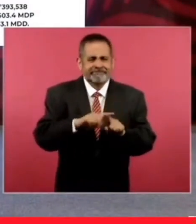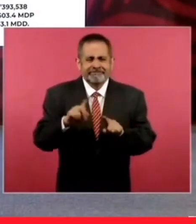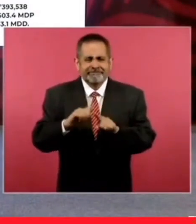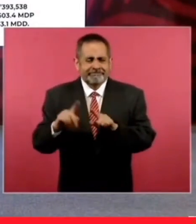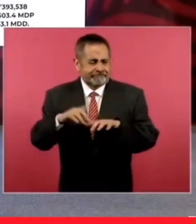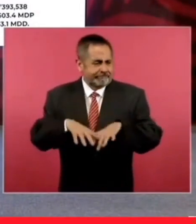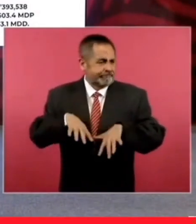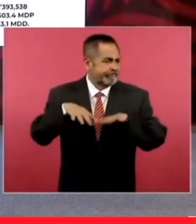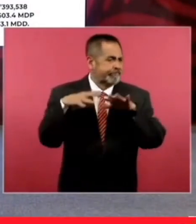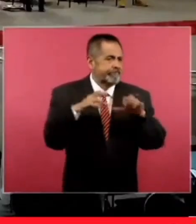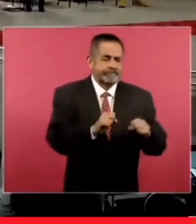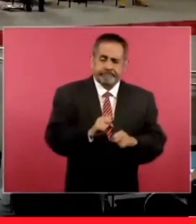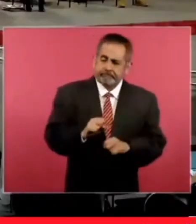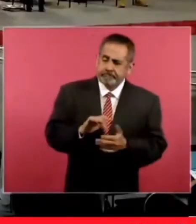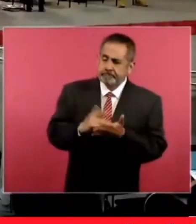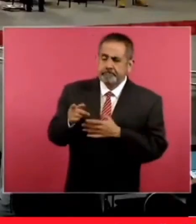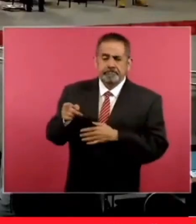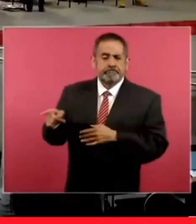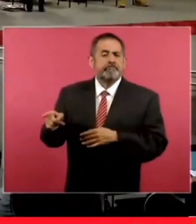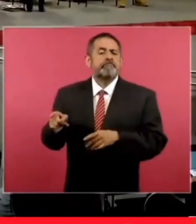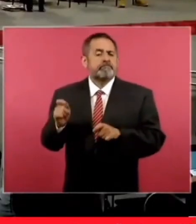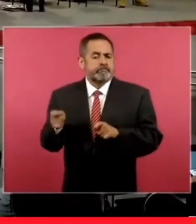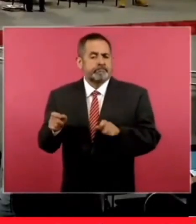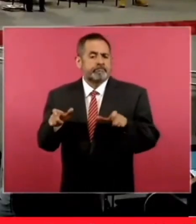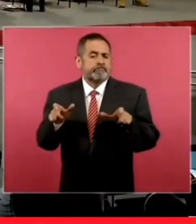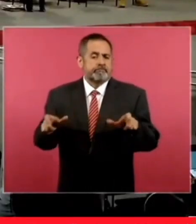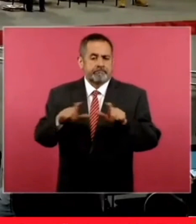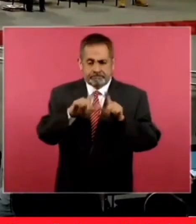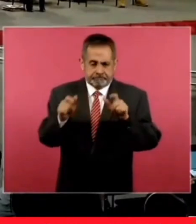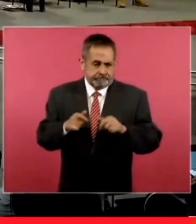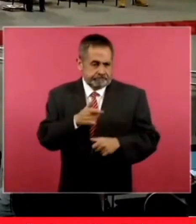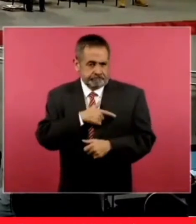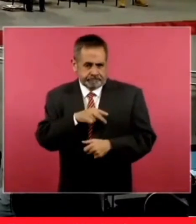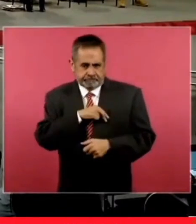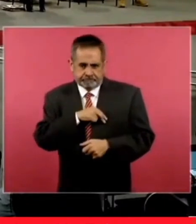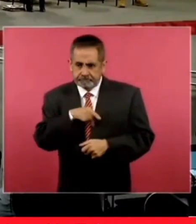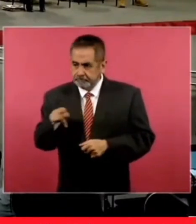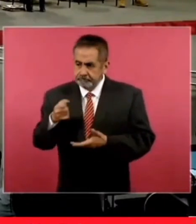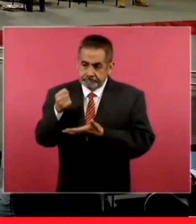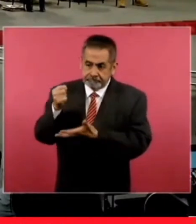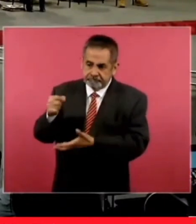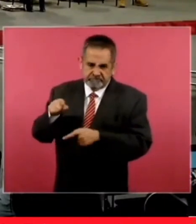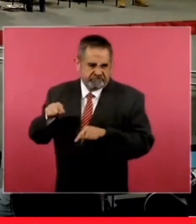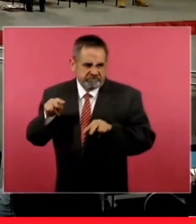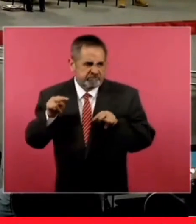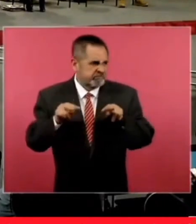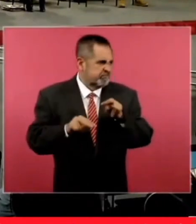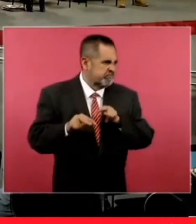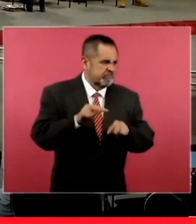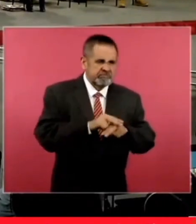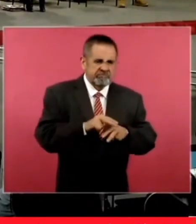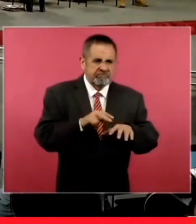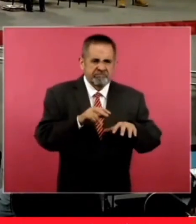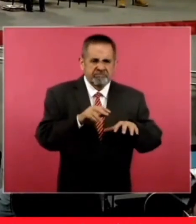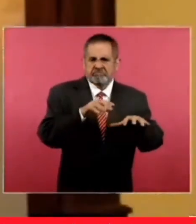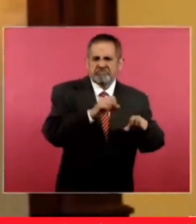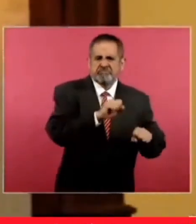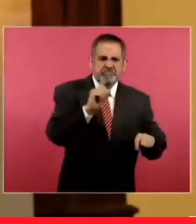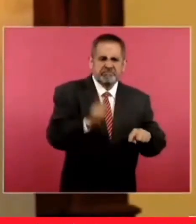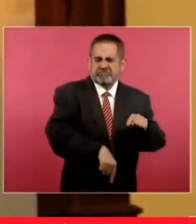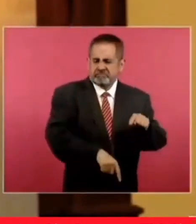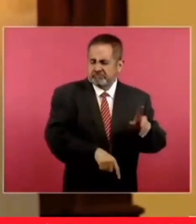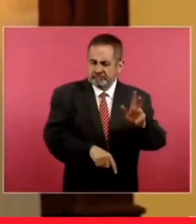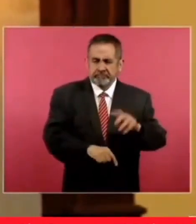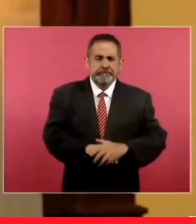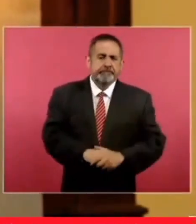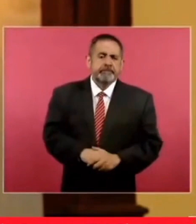que le da pues esa capacidad de de recursos este a la a la delincuencia